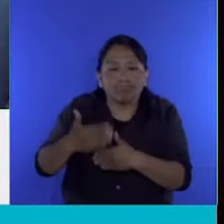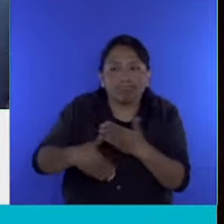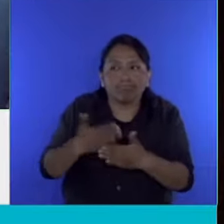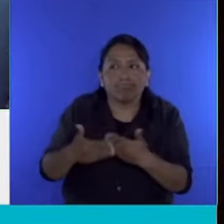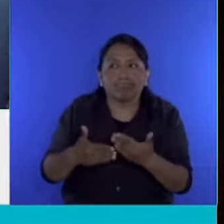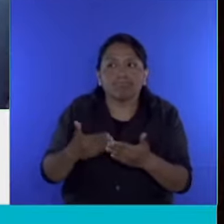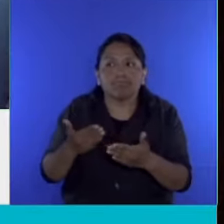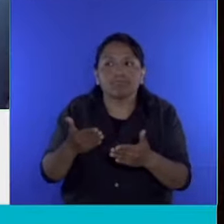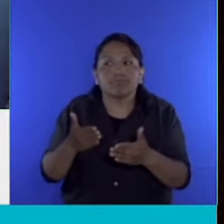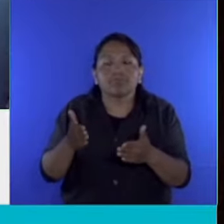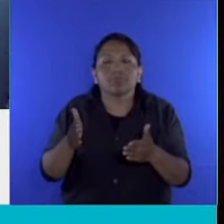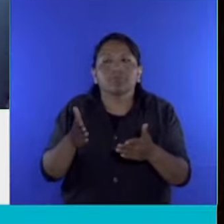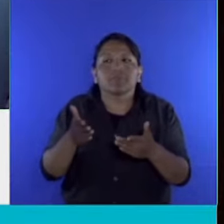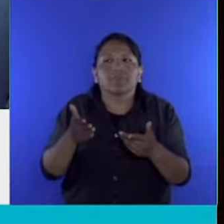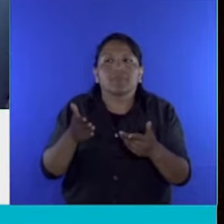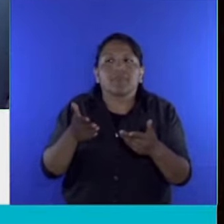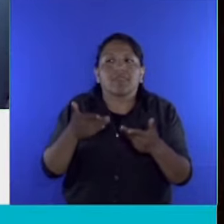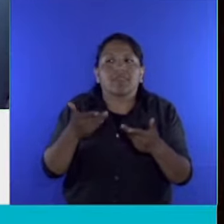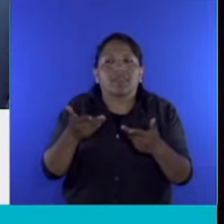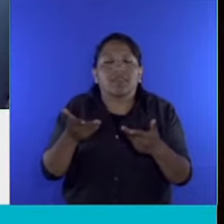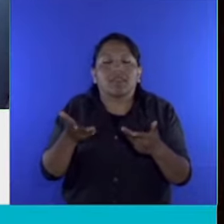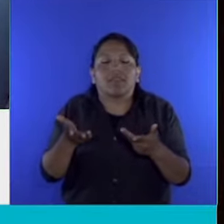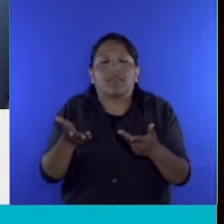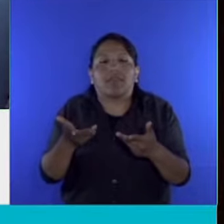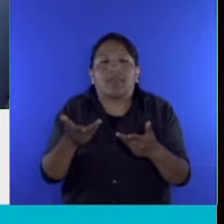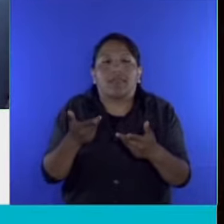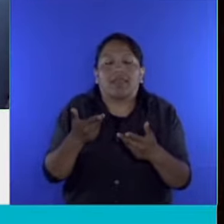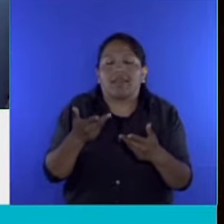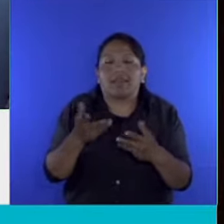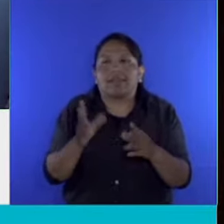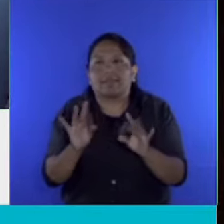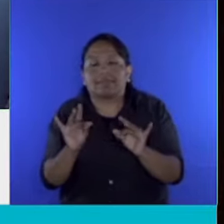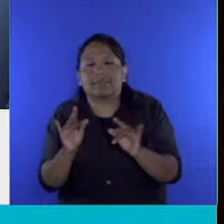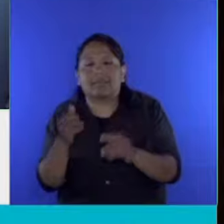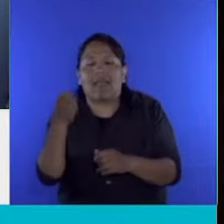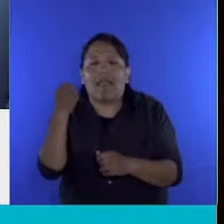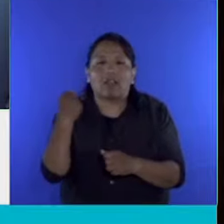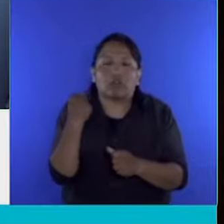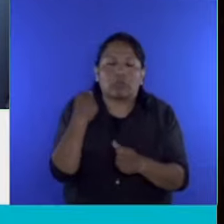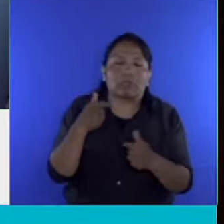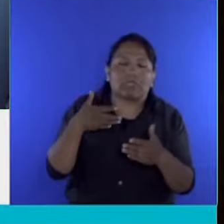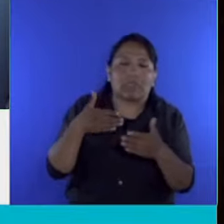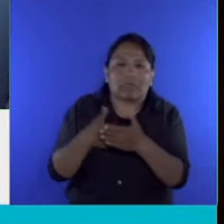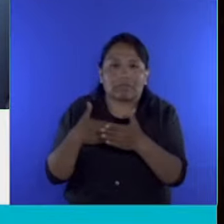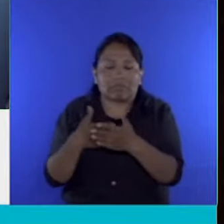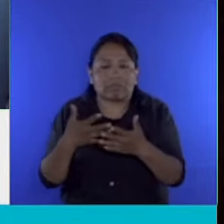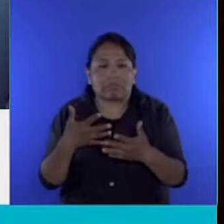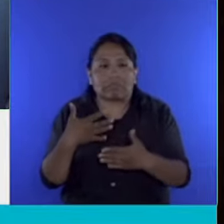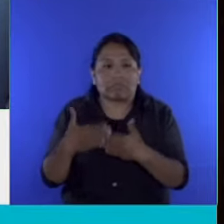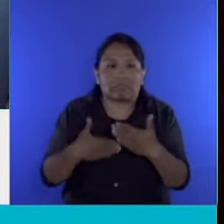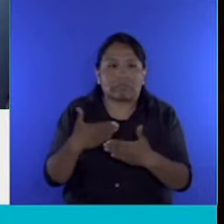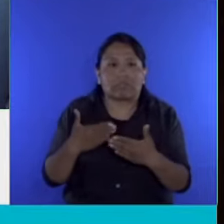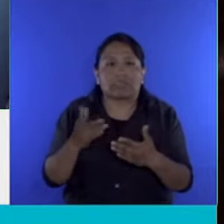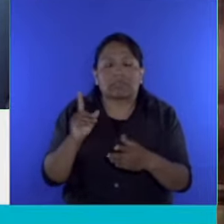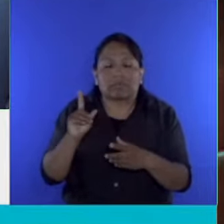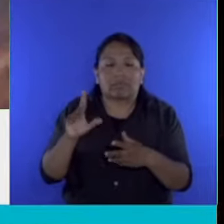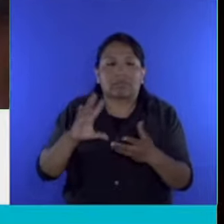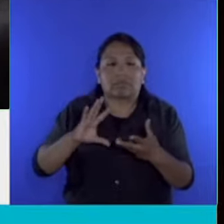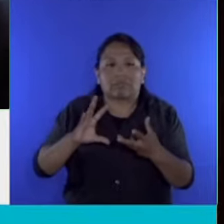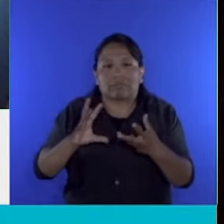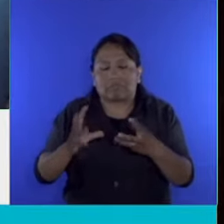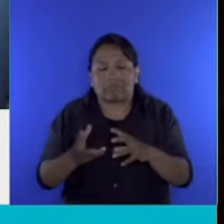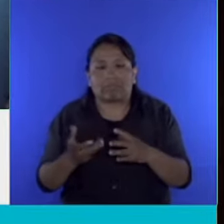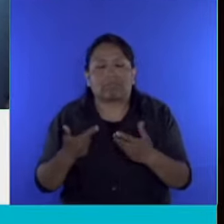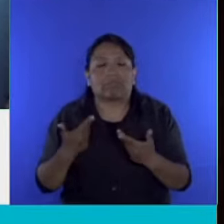inestabilidad macroeconómica el estancamiento la falta de crecimiento tienen una influencia